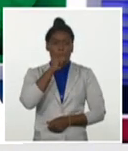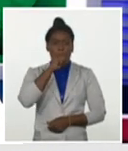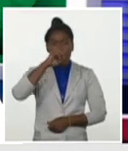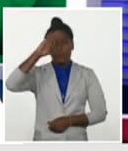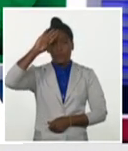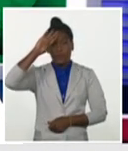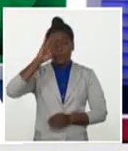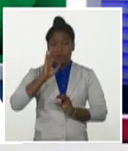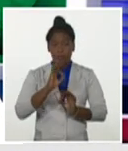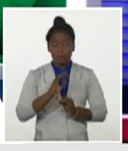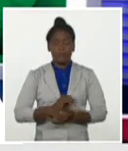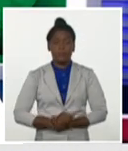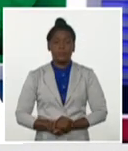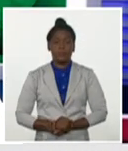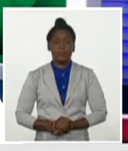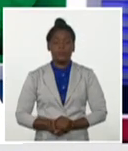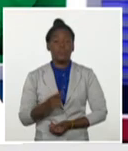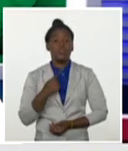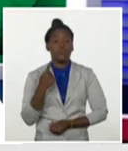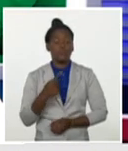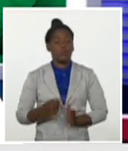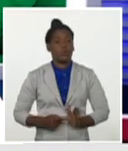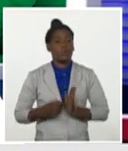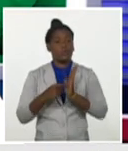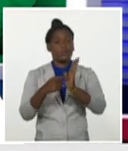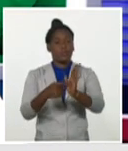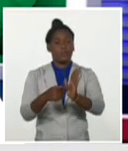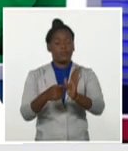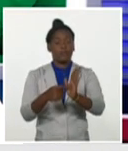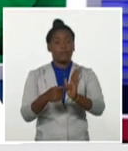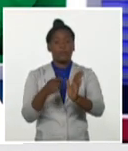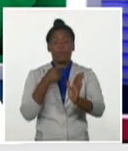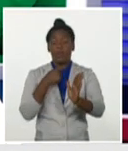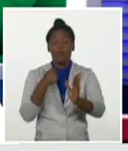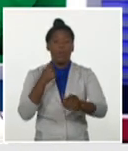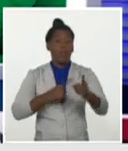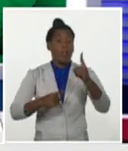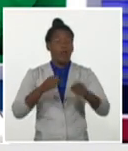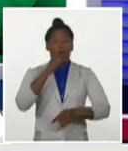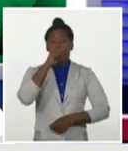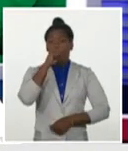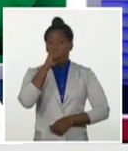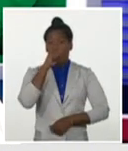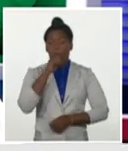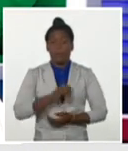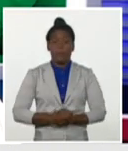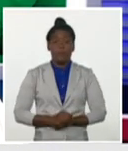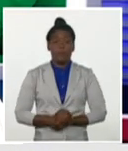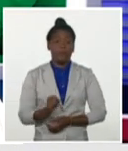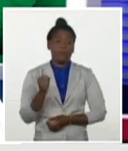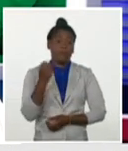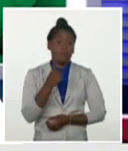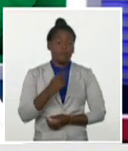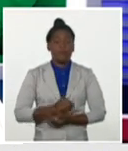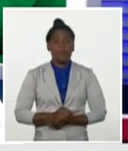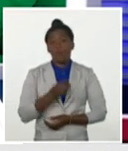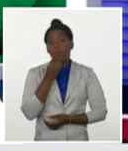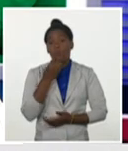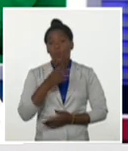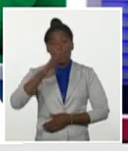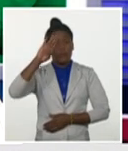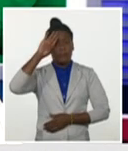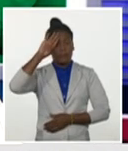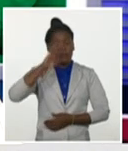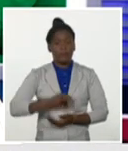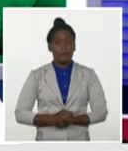las personas que ante el menor síntoma, que puede ser muy variado, pues